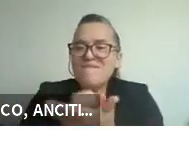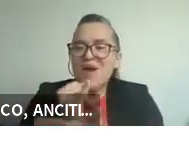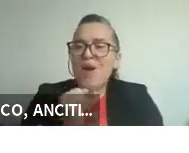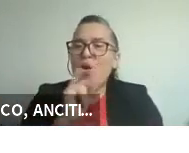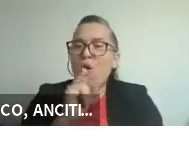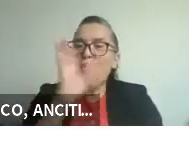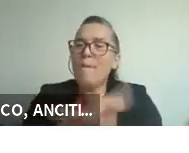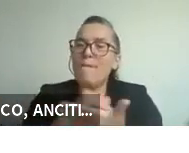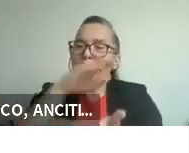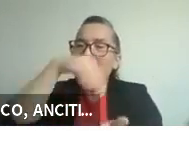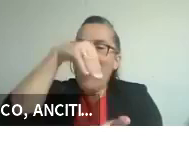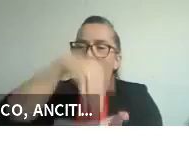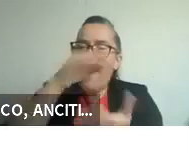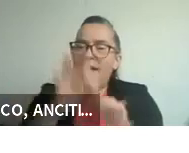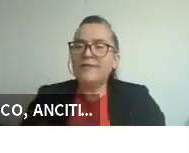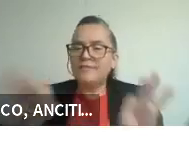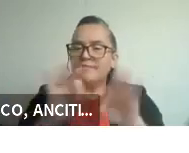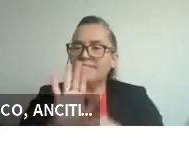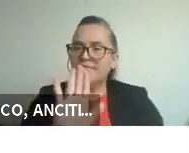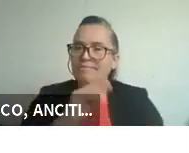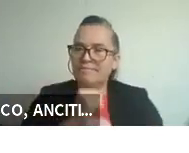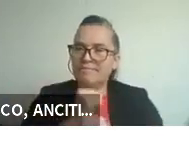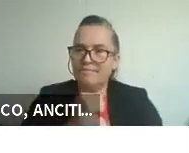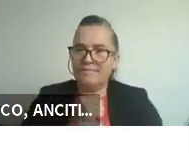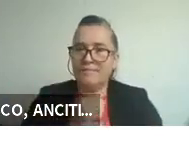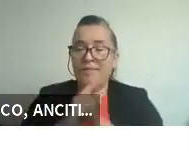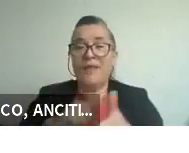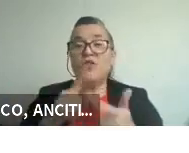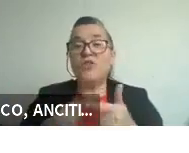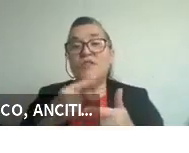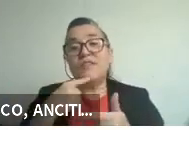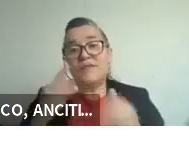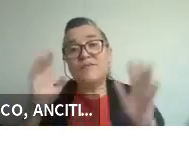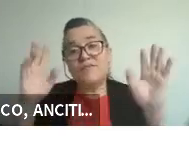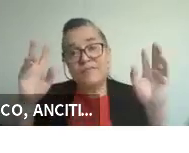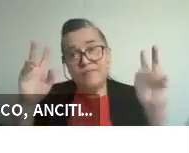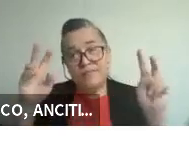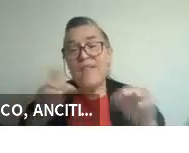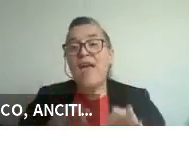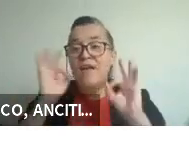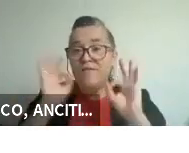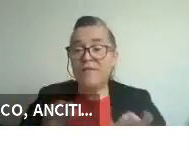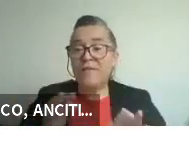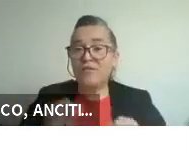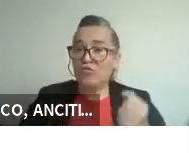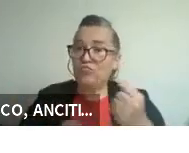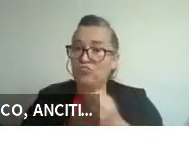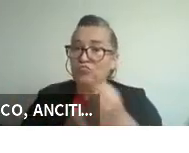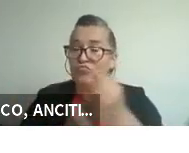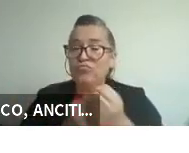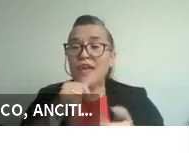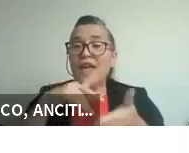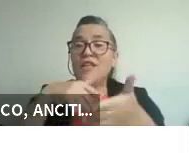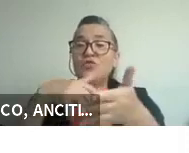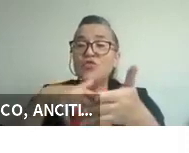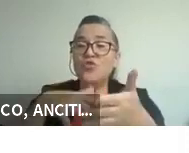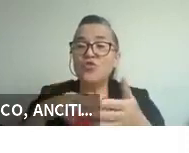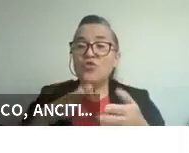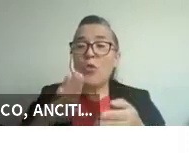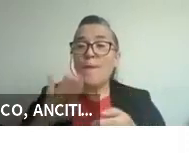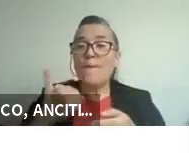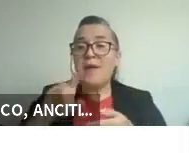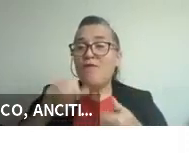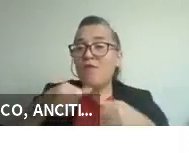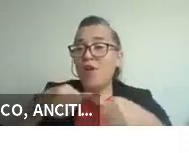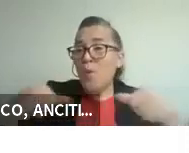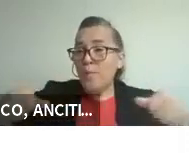central fundamental de su trabajo de manera que podemos decir y esta afirmación la sustentan los estudios bibliométricos que